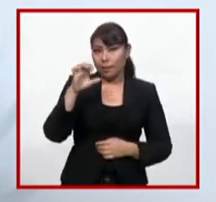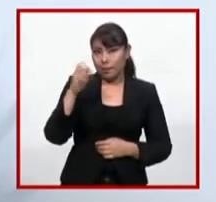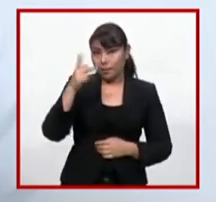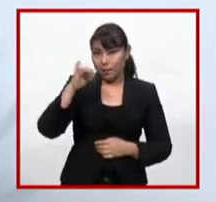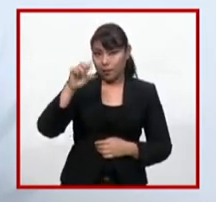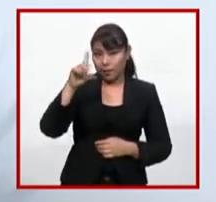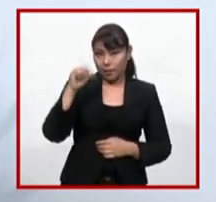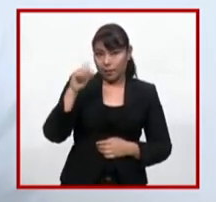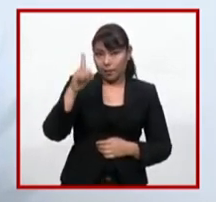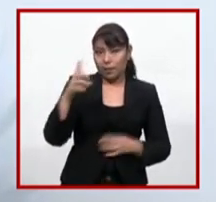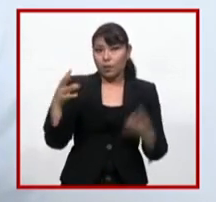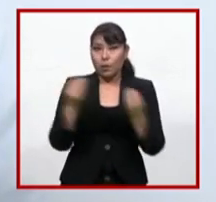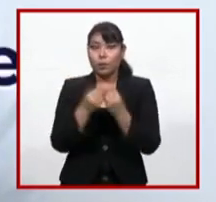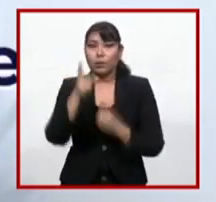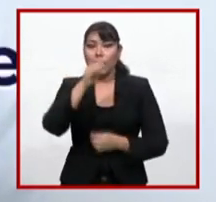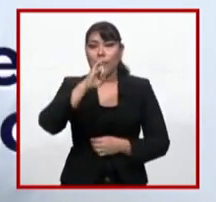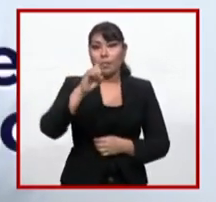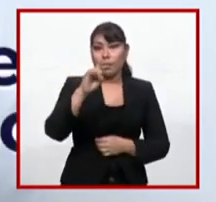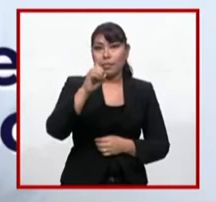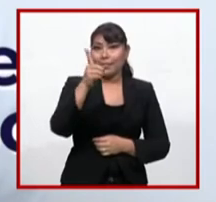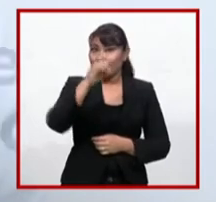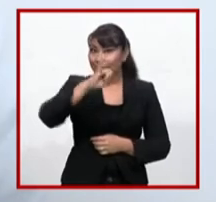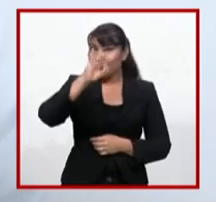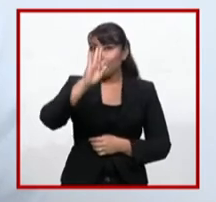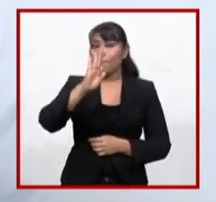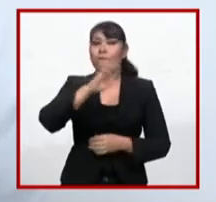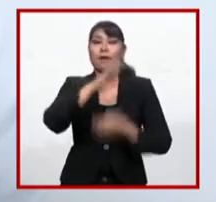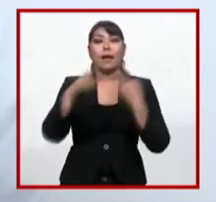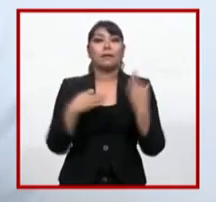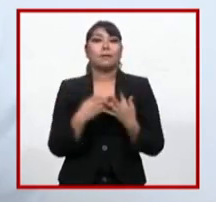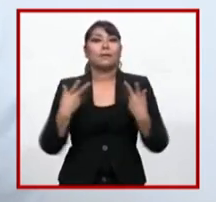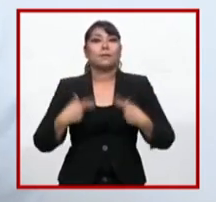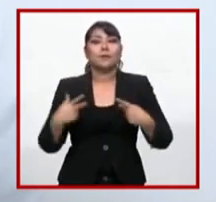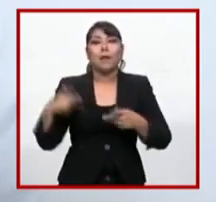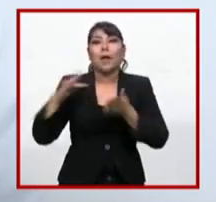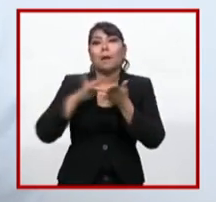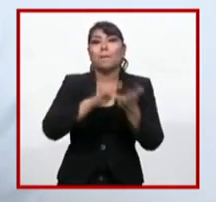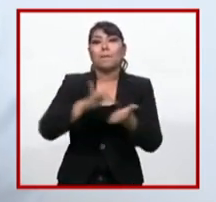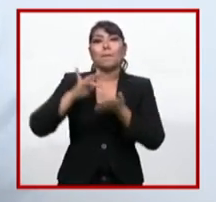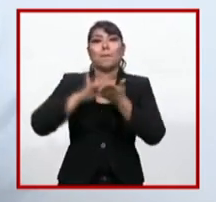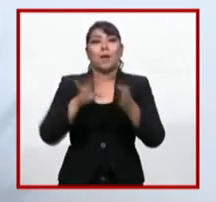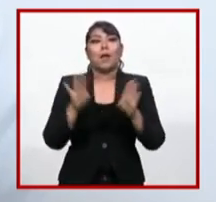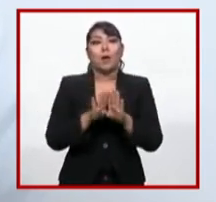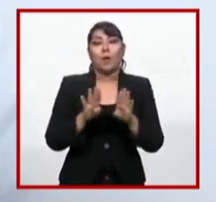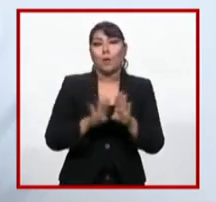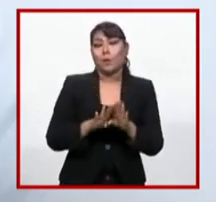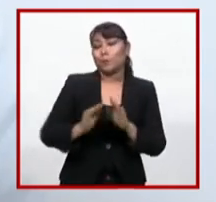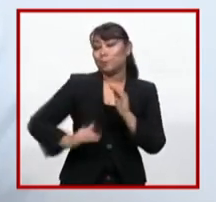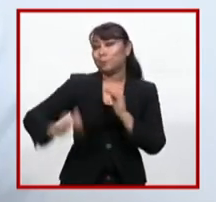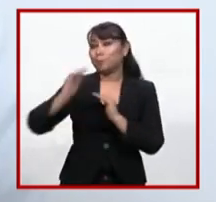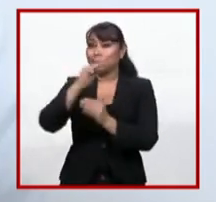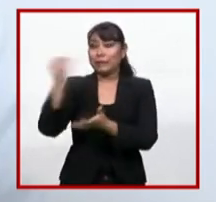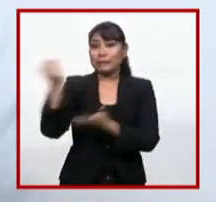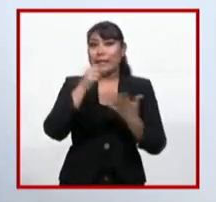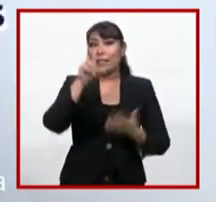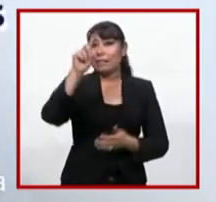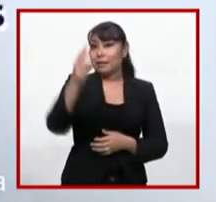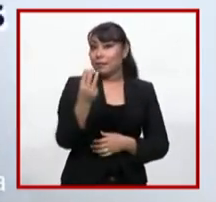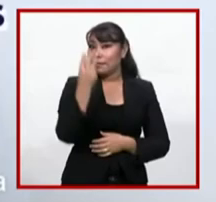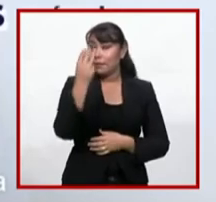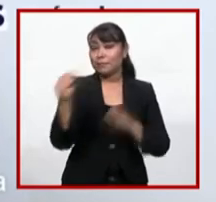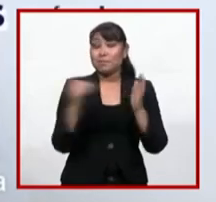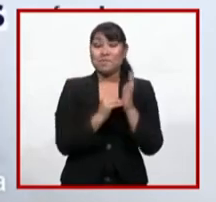manera conjunta con el sistema DIF, llevó asistencia social a las 8 regiones del estado con un monto de inversión superior a los 33 millones de